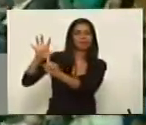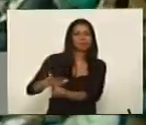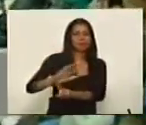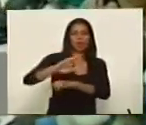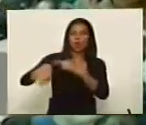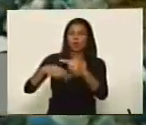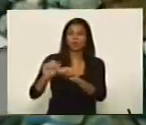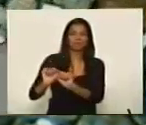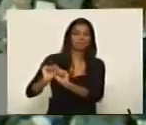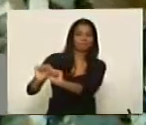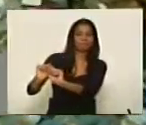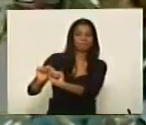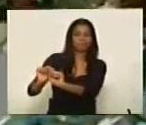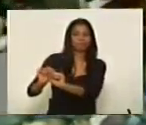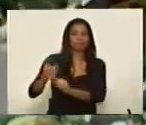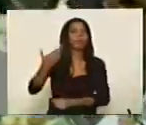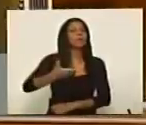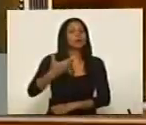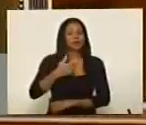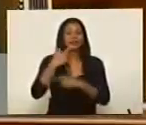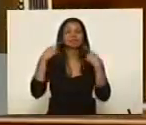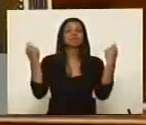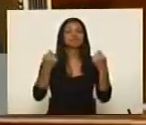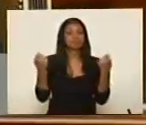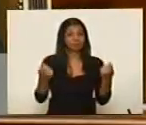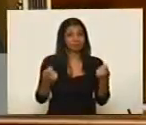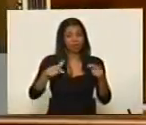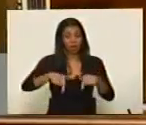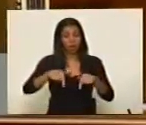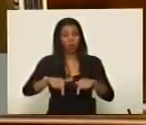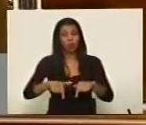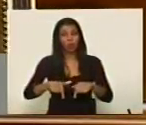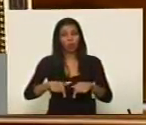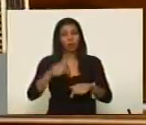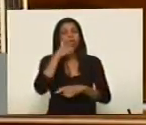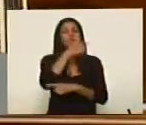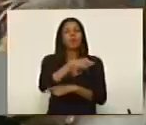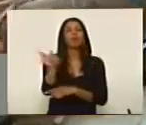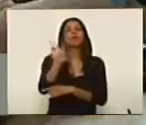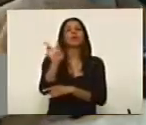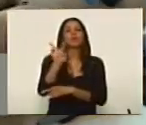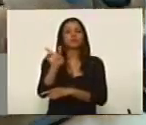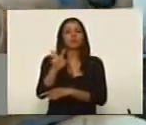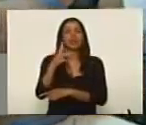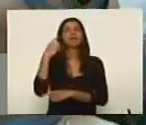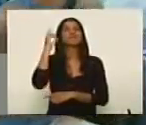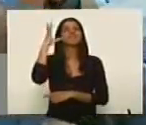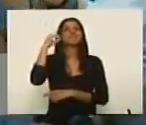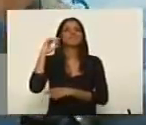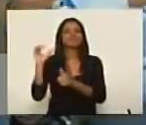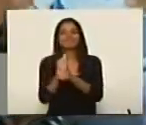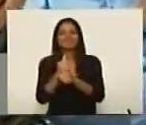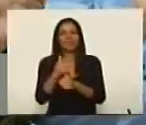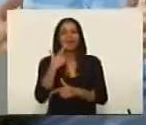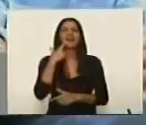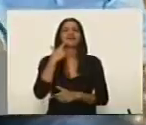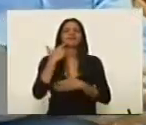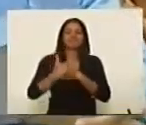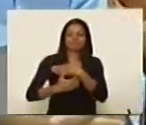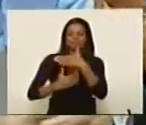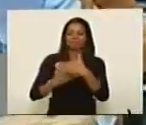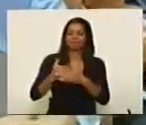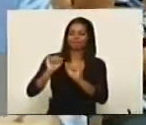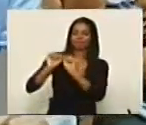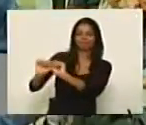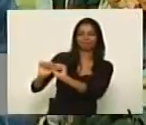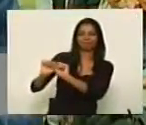Porque es importante decirlo. Hoy el pueblo venezolano tiene un instrumento que nos permite ir ahora a la